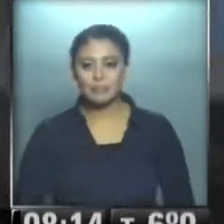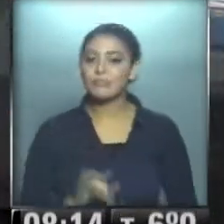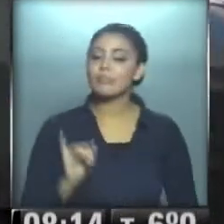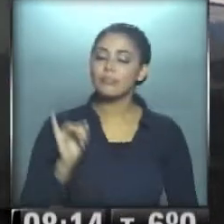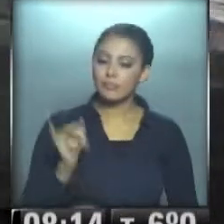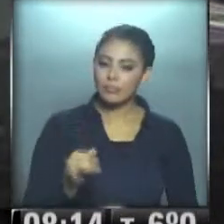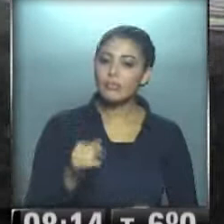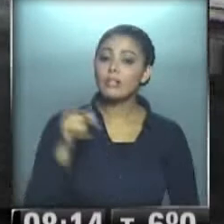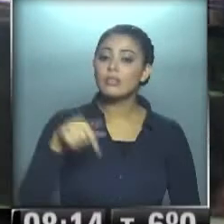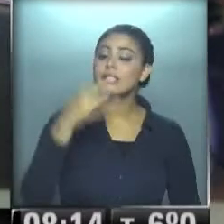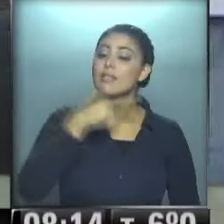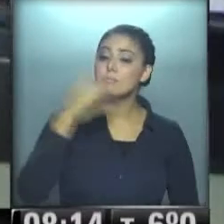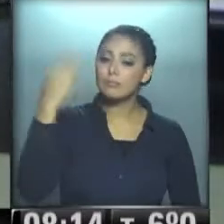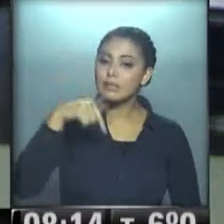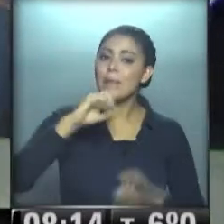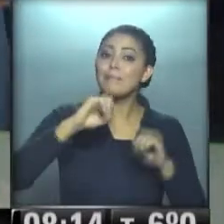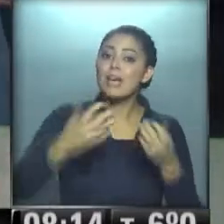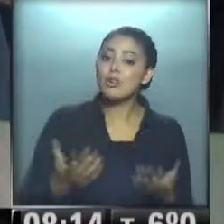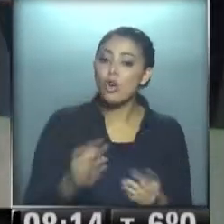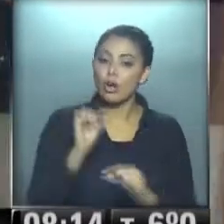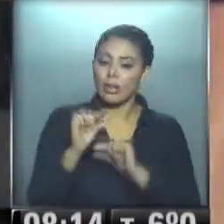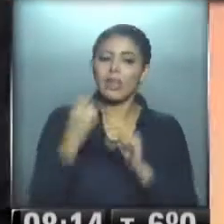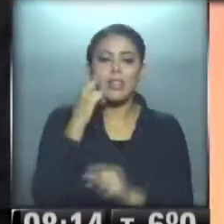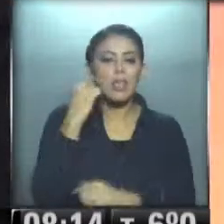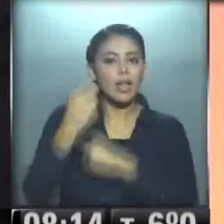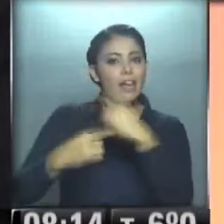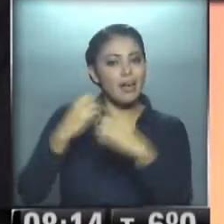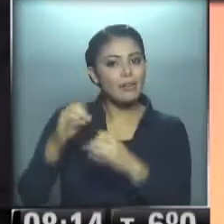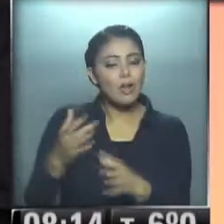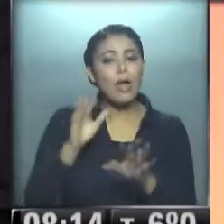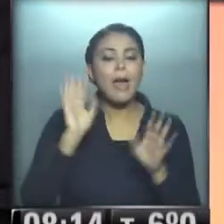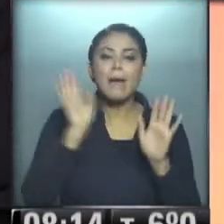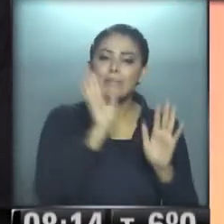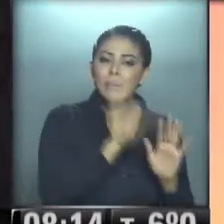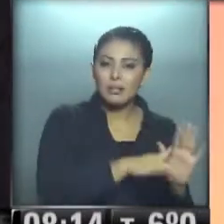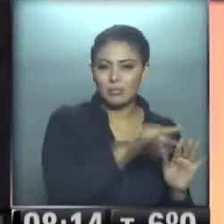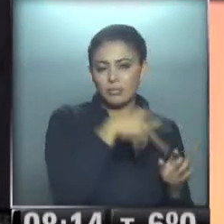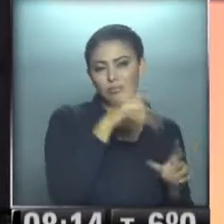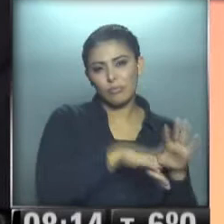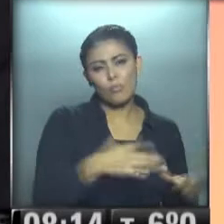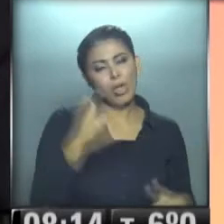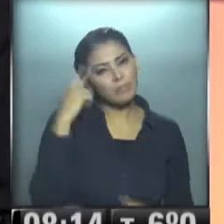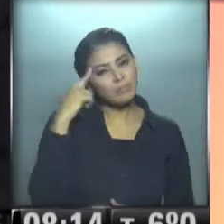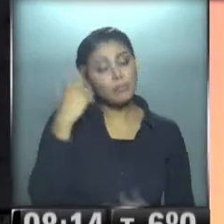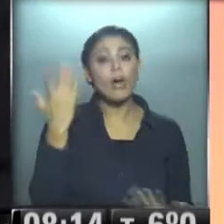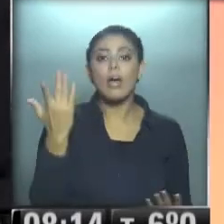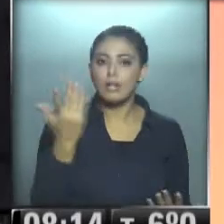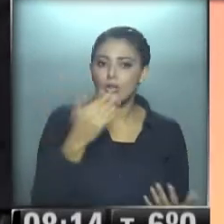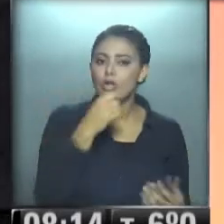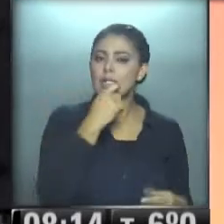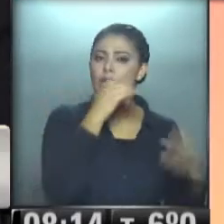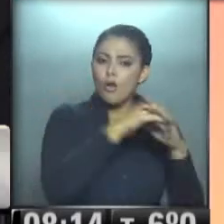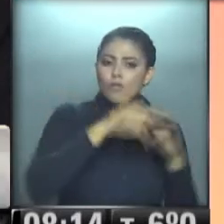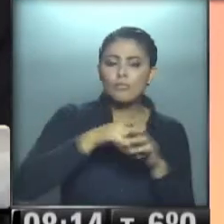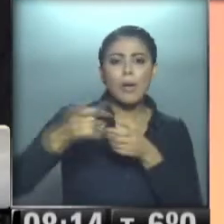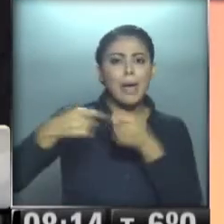a lo largo de la semana vieron mejorando día tras día a pesar de estos acontecimientos que uno podría suponer bueno crearon mucha inquietud